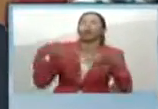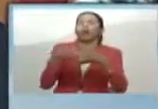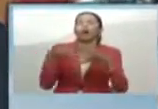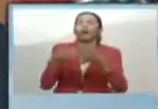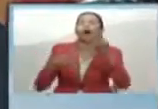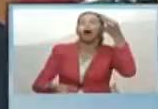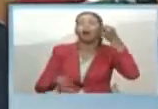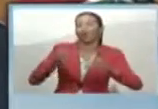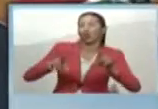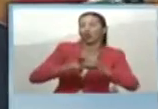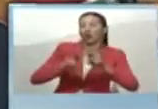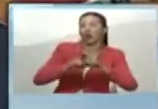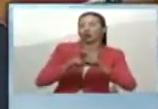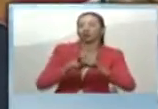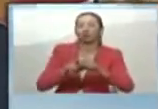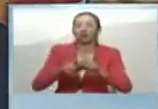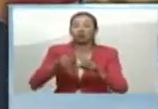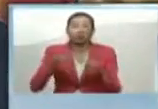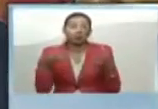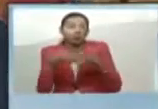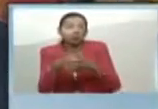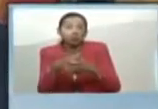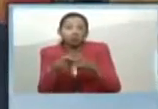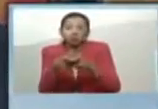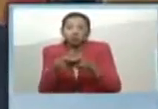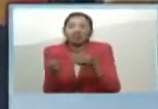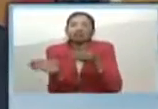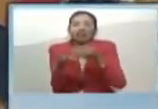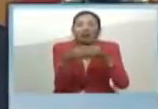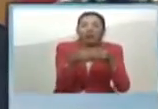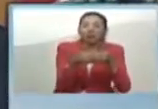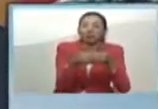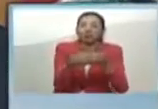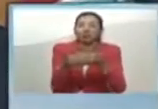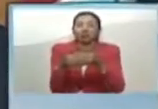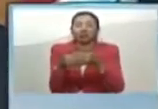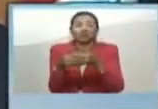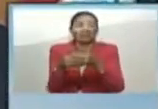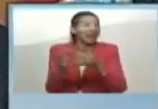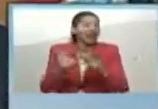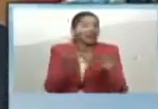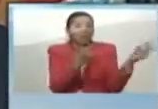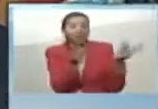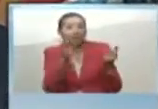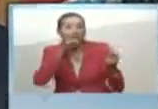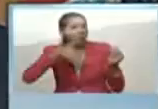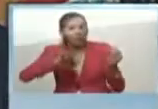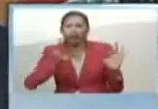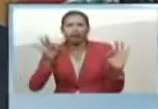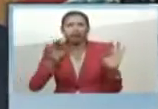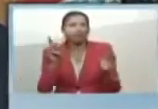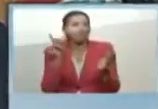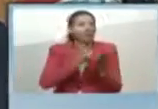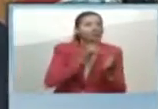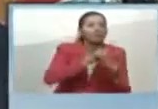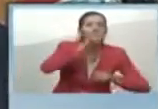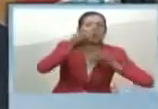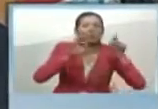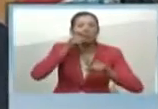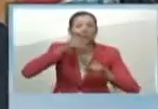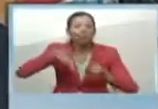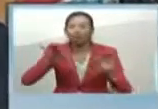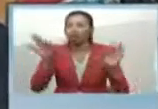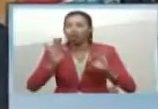abogados, y en el antiguo Congreso, sin discutir con el pueblo, sin haber hecho ningún tipo de consulta,